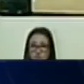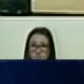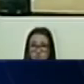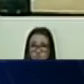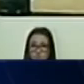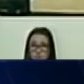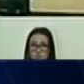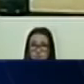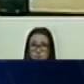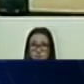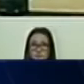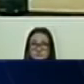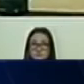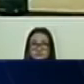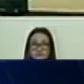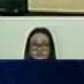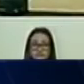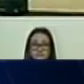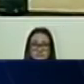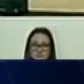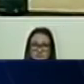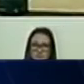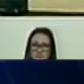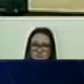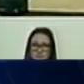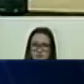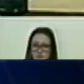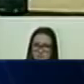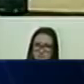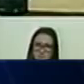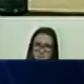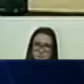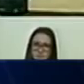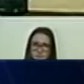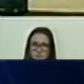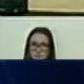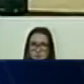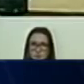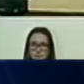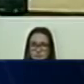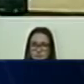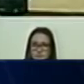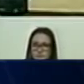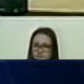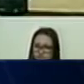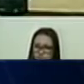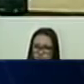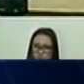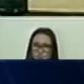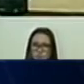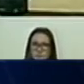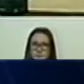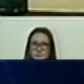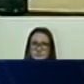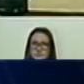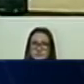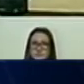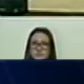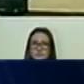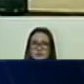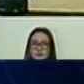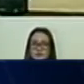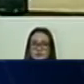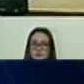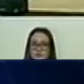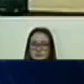que permiten el flujo de inversión en capital y de incorporación de equipos